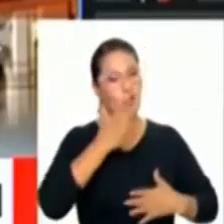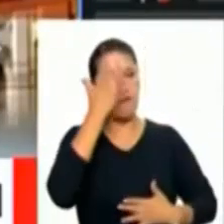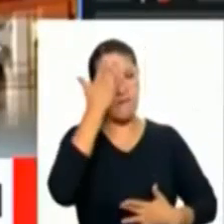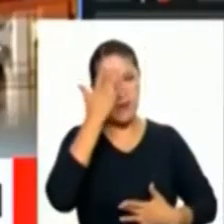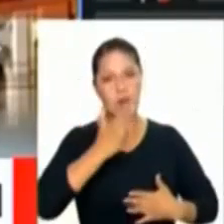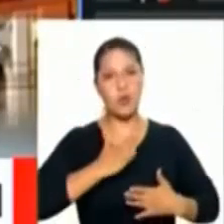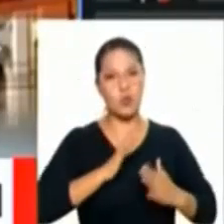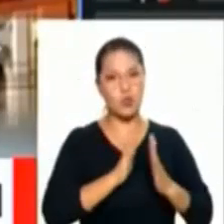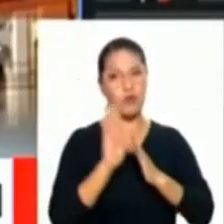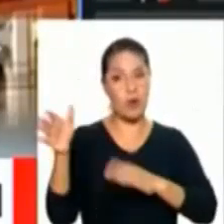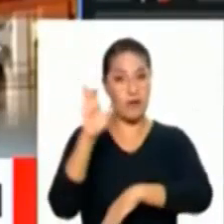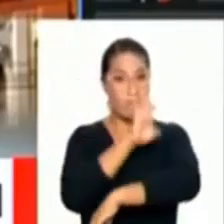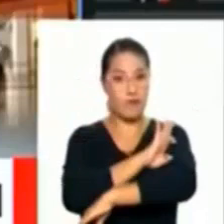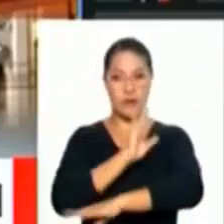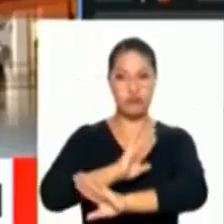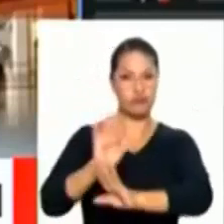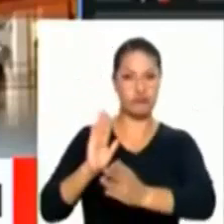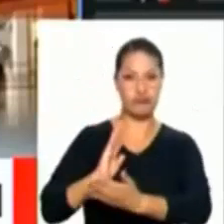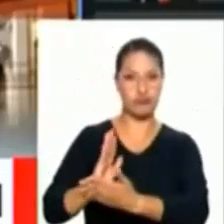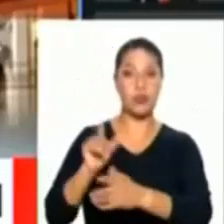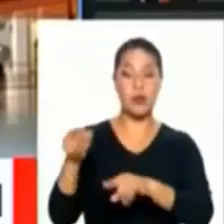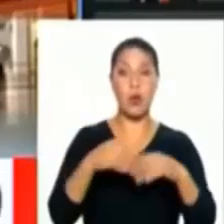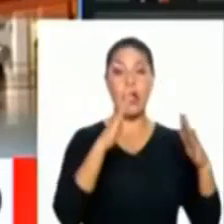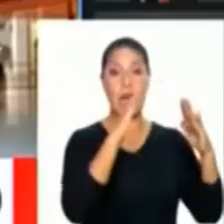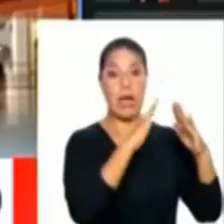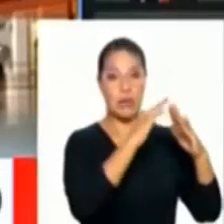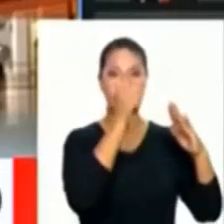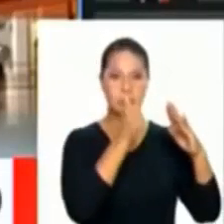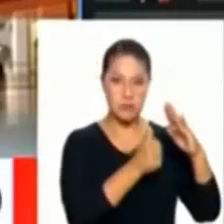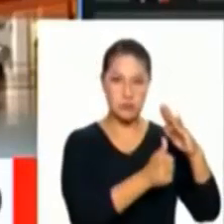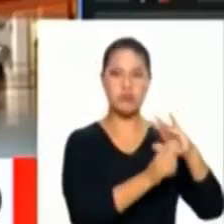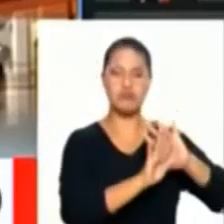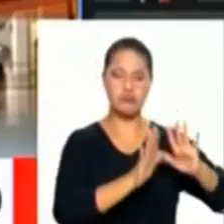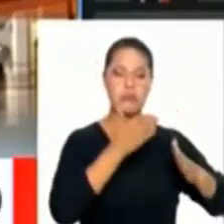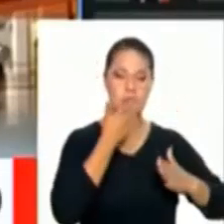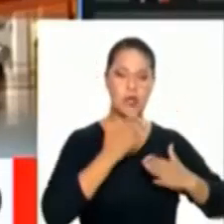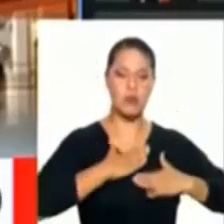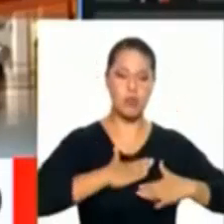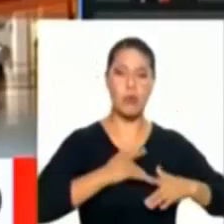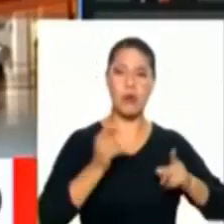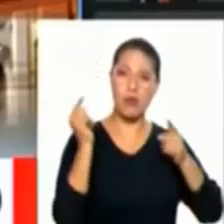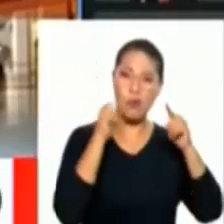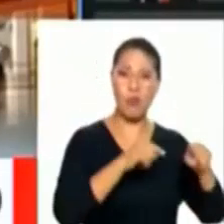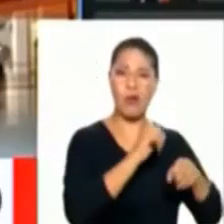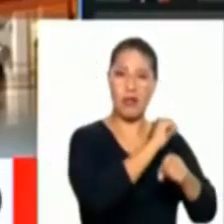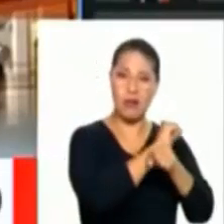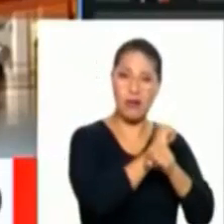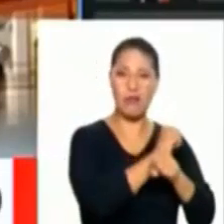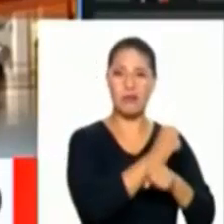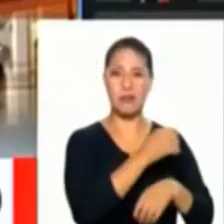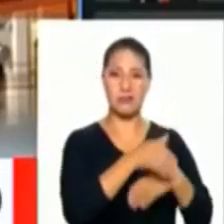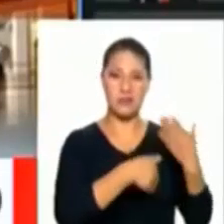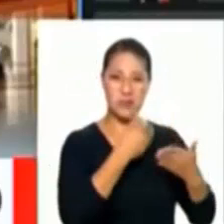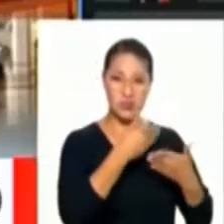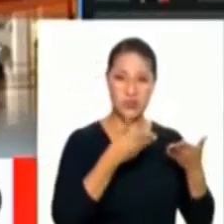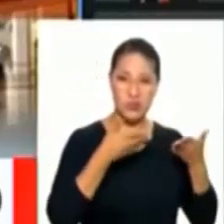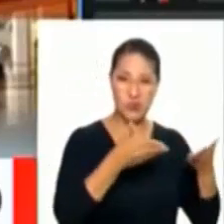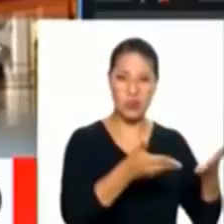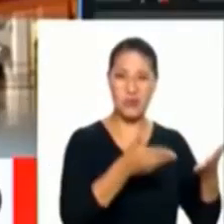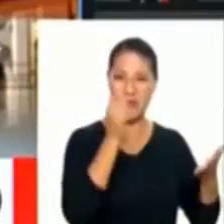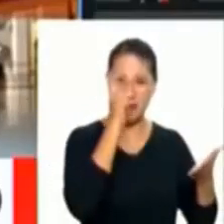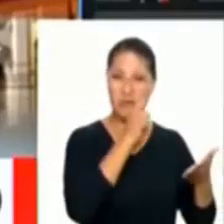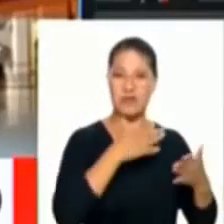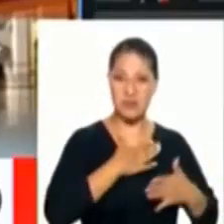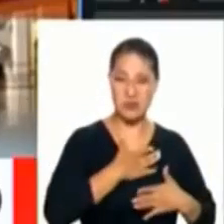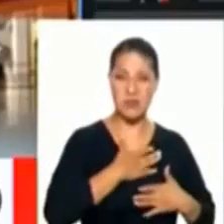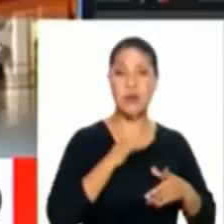pedido fiscal. Señaló que el arresto domiciliario sería un camino para su deterioro. Tras escuchar a las partes, el juez